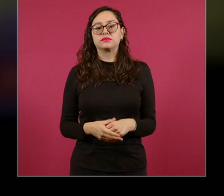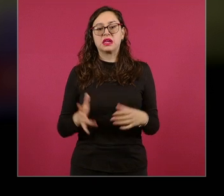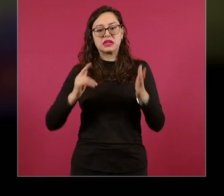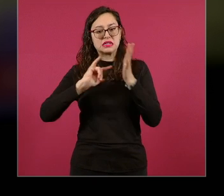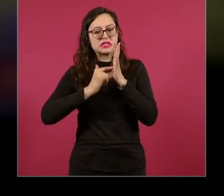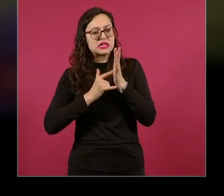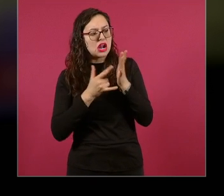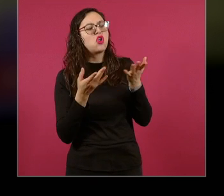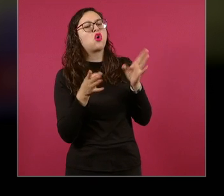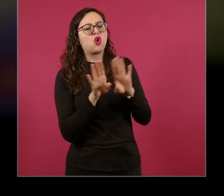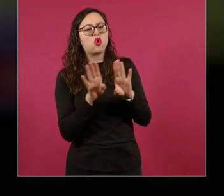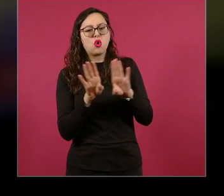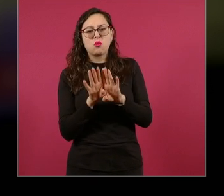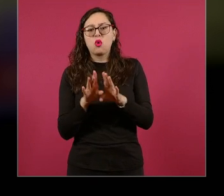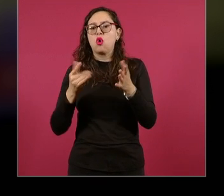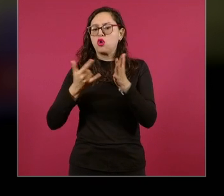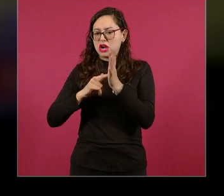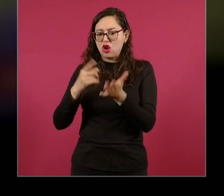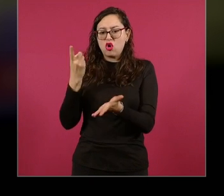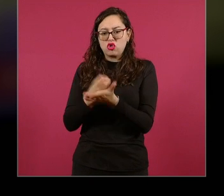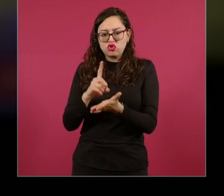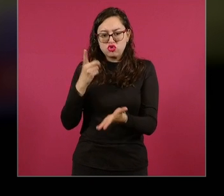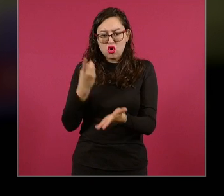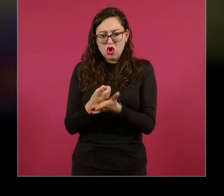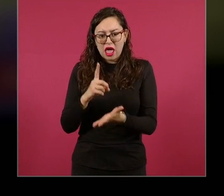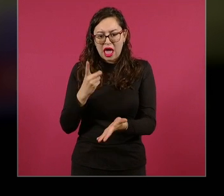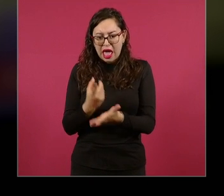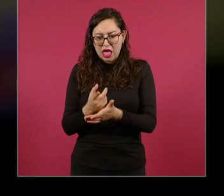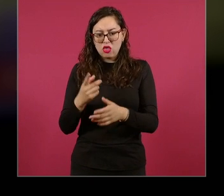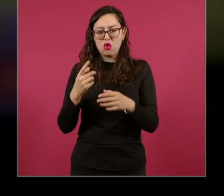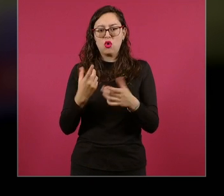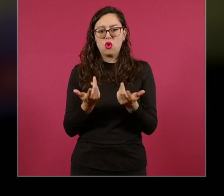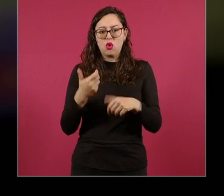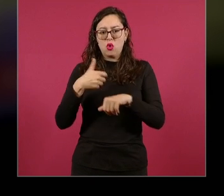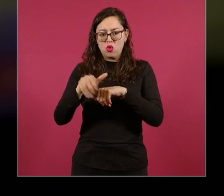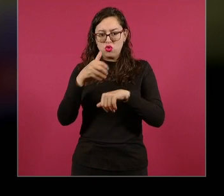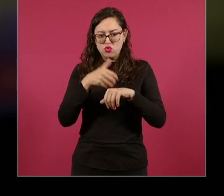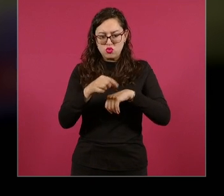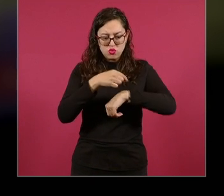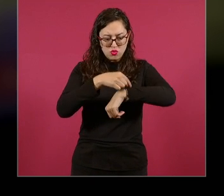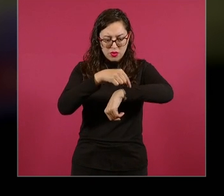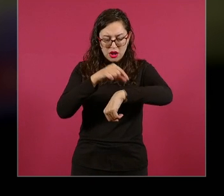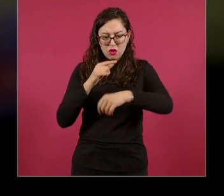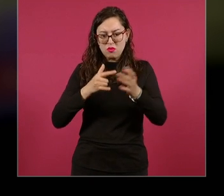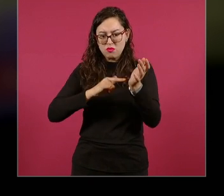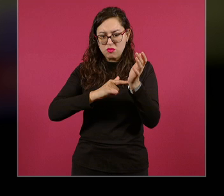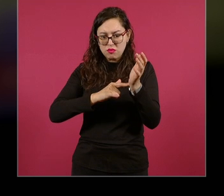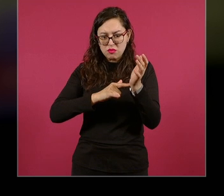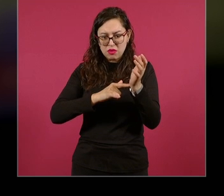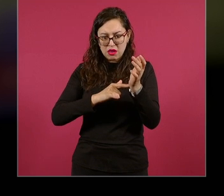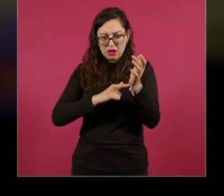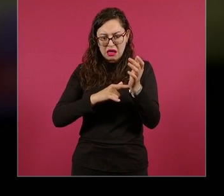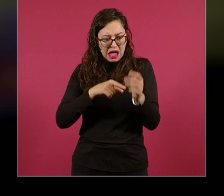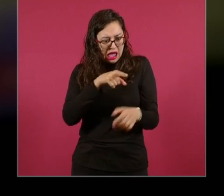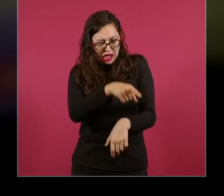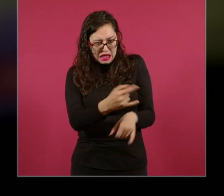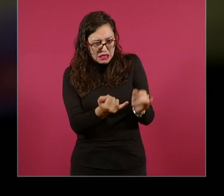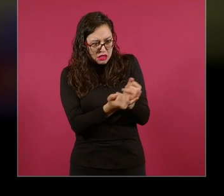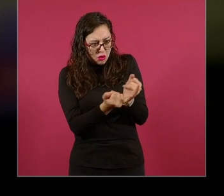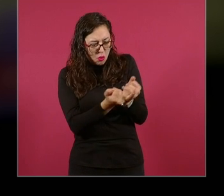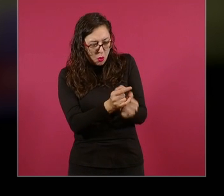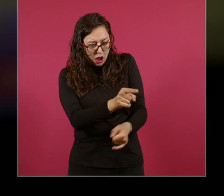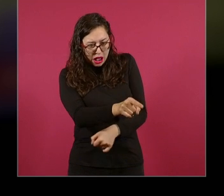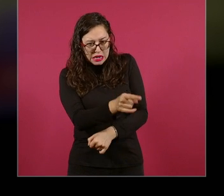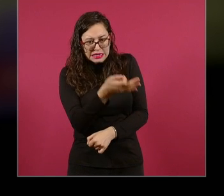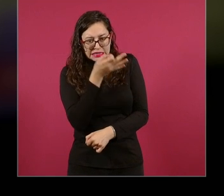El reloj era un reloj dorado, de números romanos, de pulso ancho. Así, bueno,